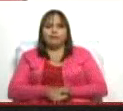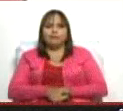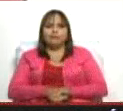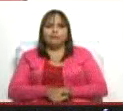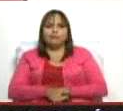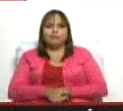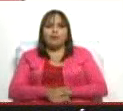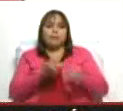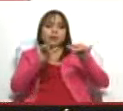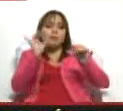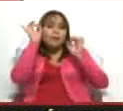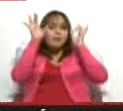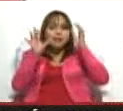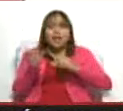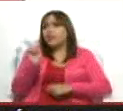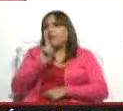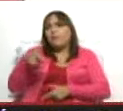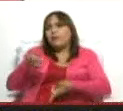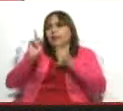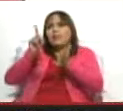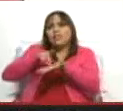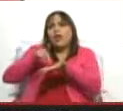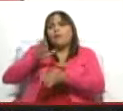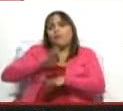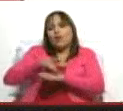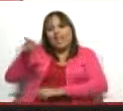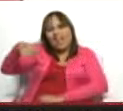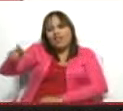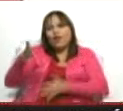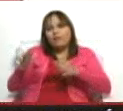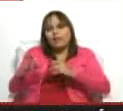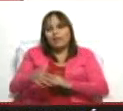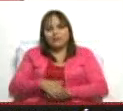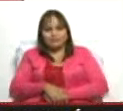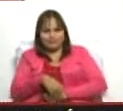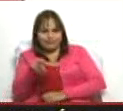Por eso inventan. No, no me dejan participar porque me tienen miedo. Miedo.